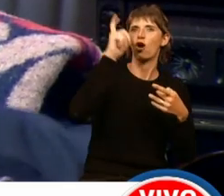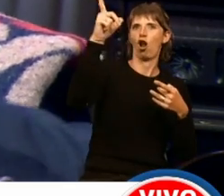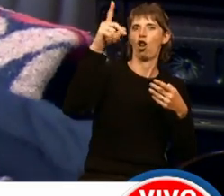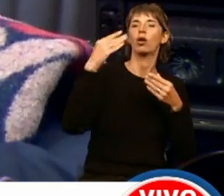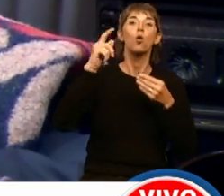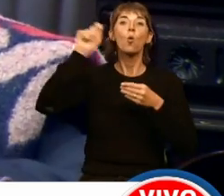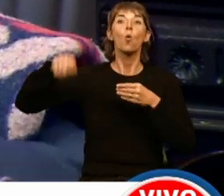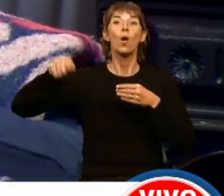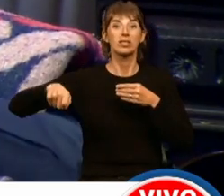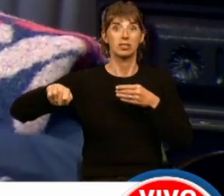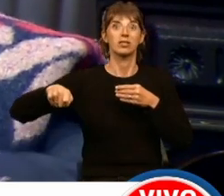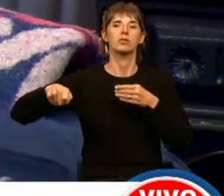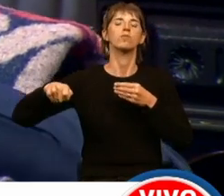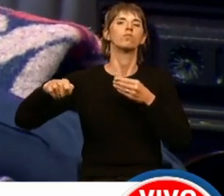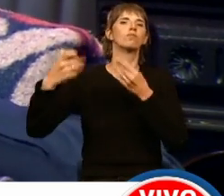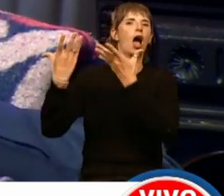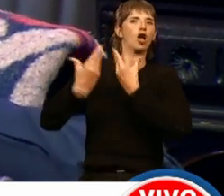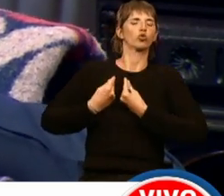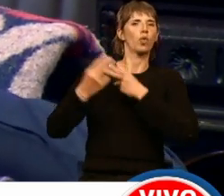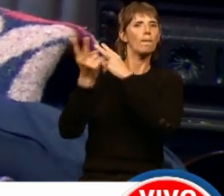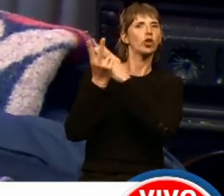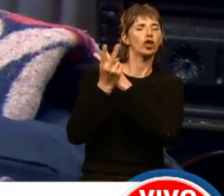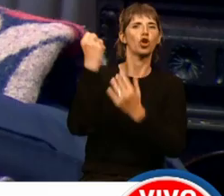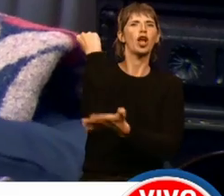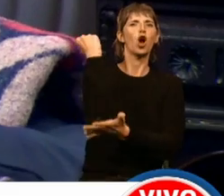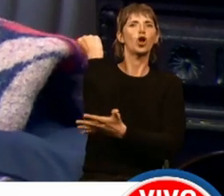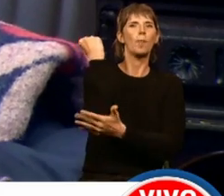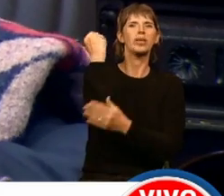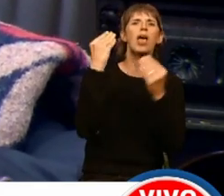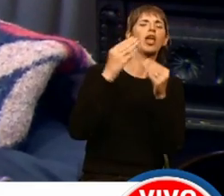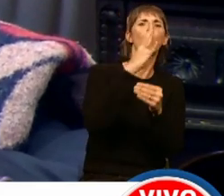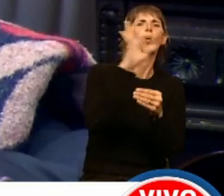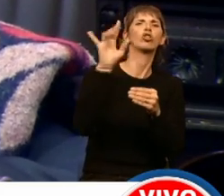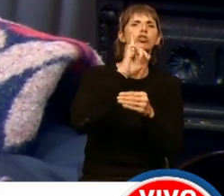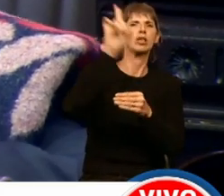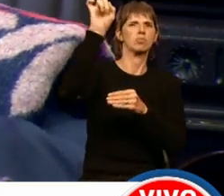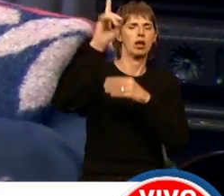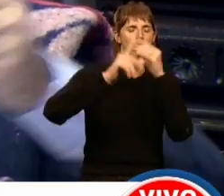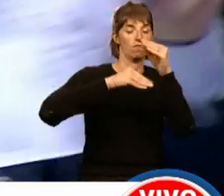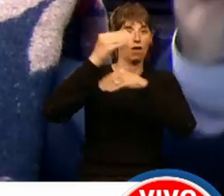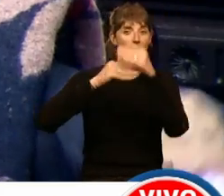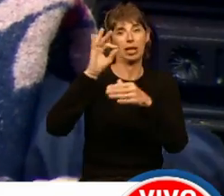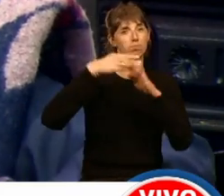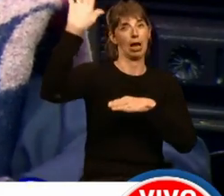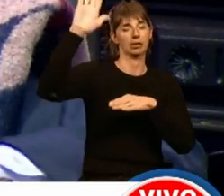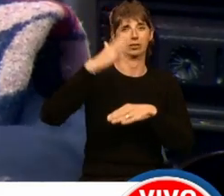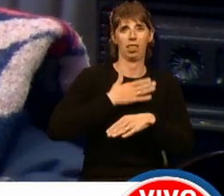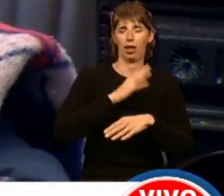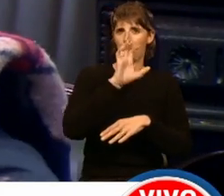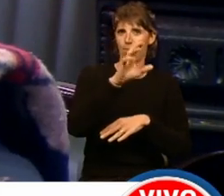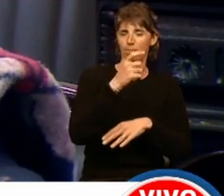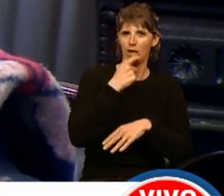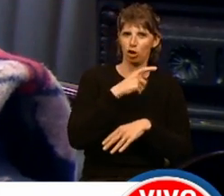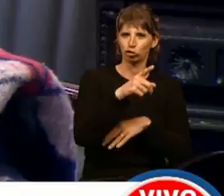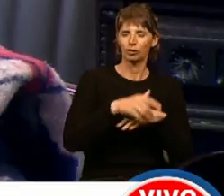economía de la familia de más de cuatro de cuatrocientos mil familias de mi provincia llegó un